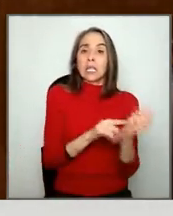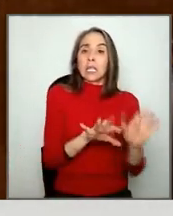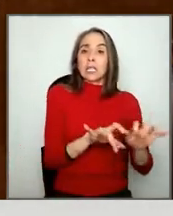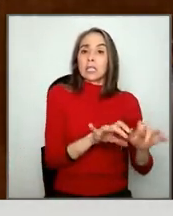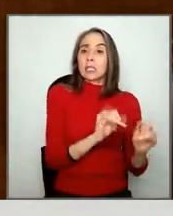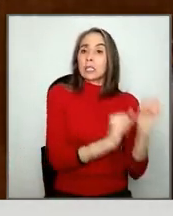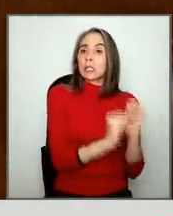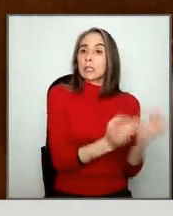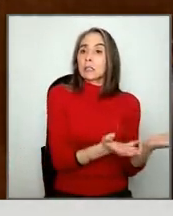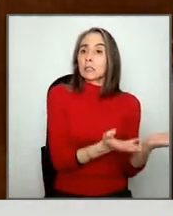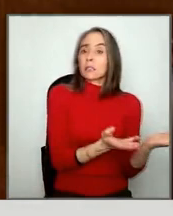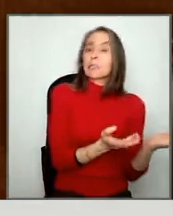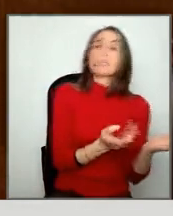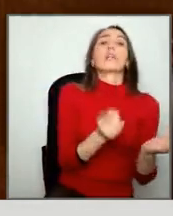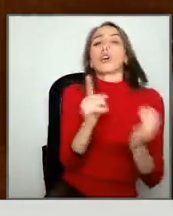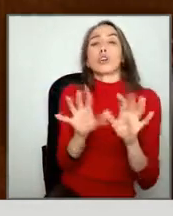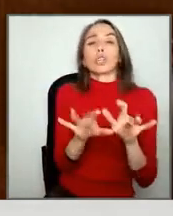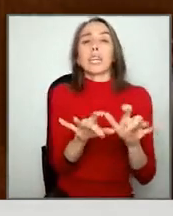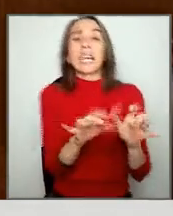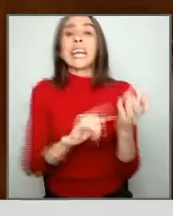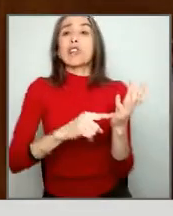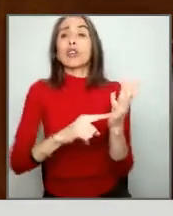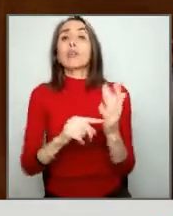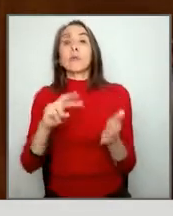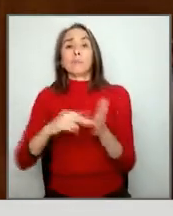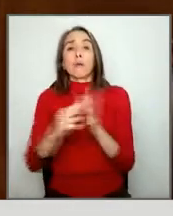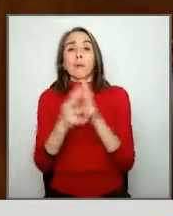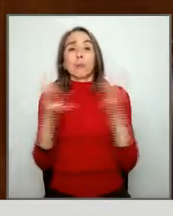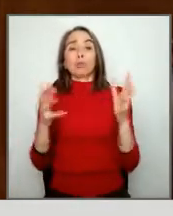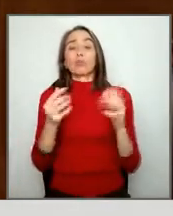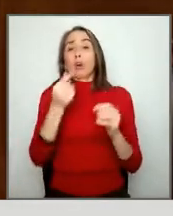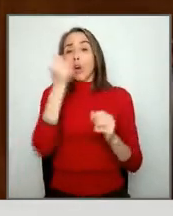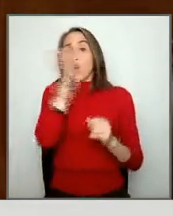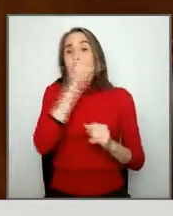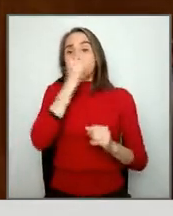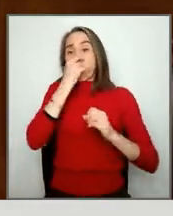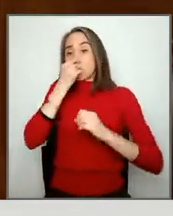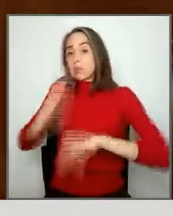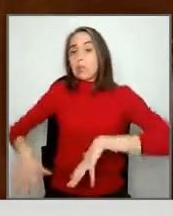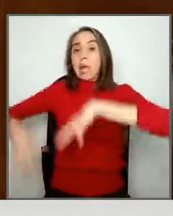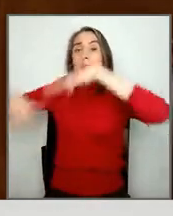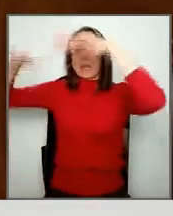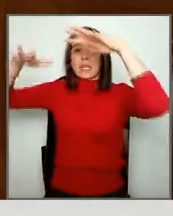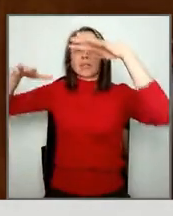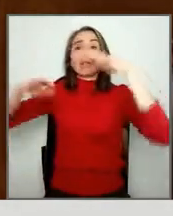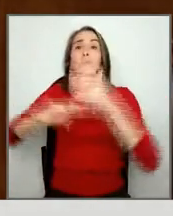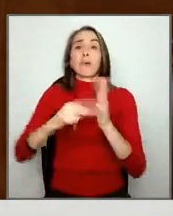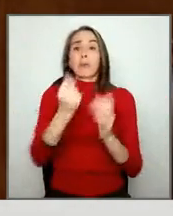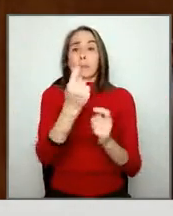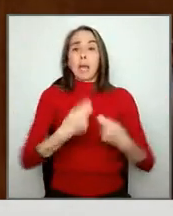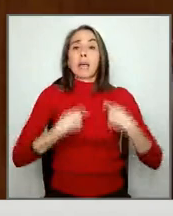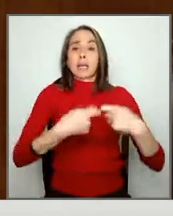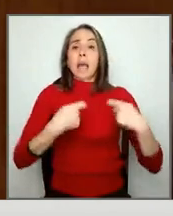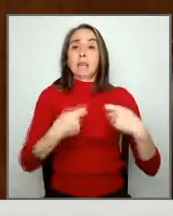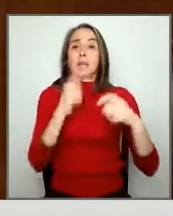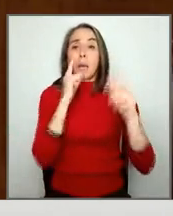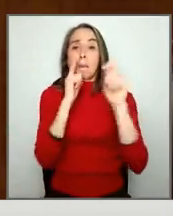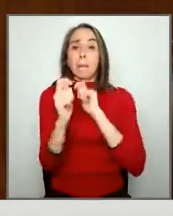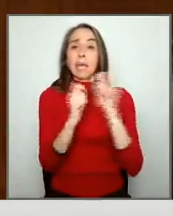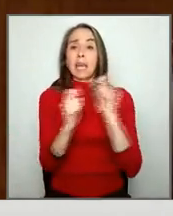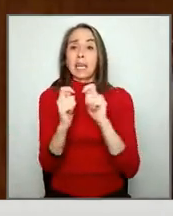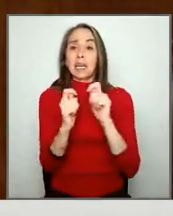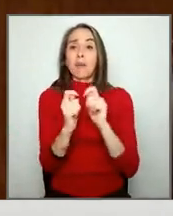genera dos problemas uno medioambiental y otro económico el primero es La Peligrosa generación de